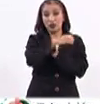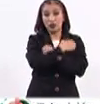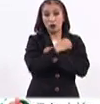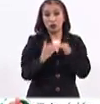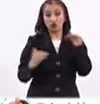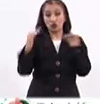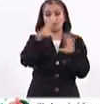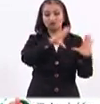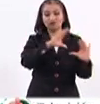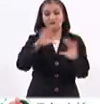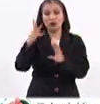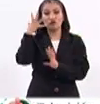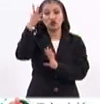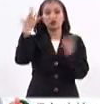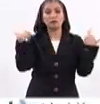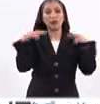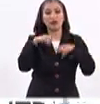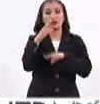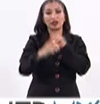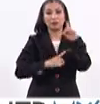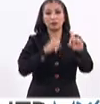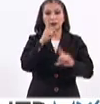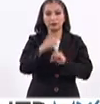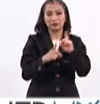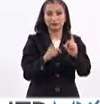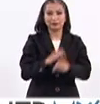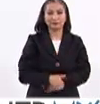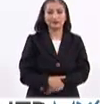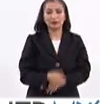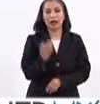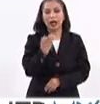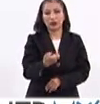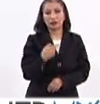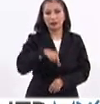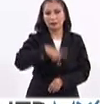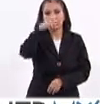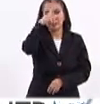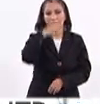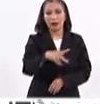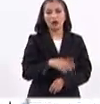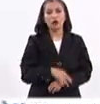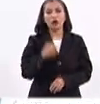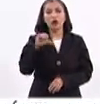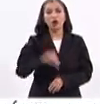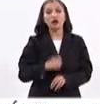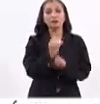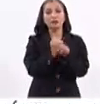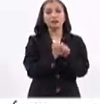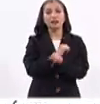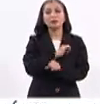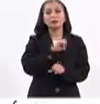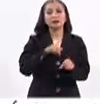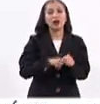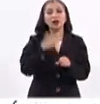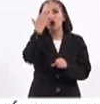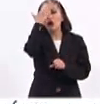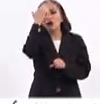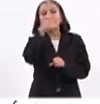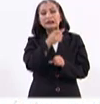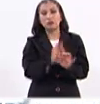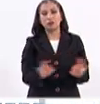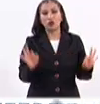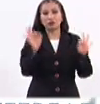educación superior que forman a los futuros profesores de activación física. Esto en México. Hoy, en nuestro reportaje del día, conoceremos